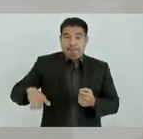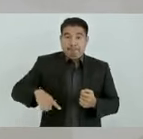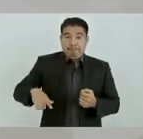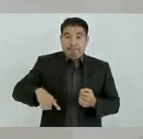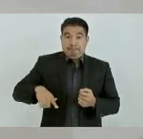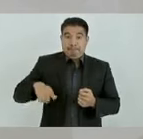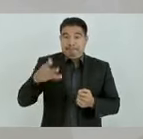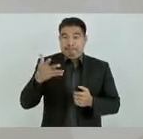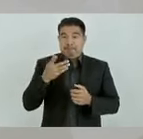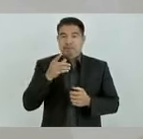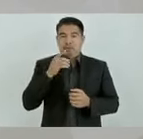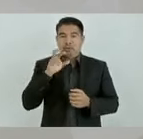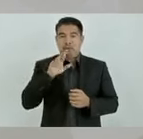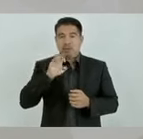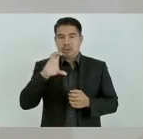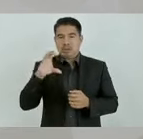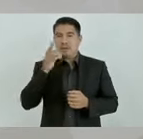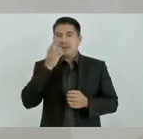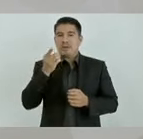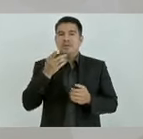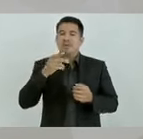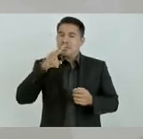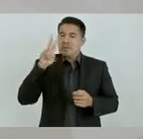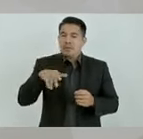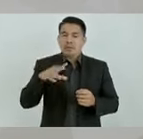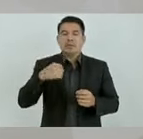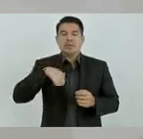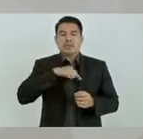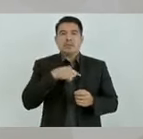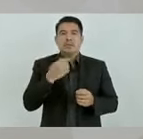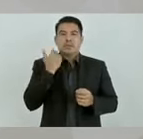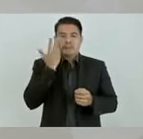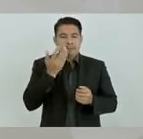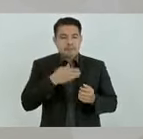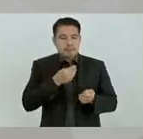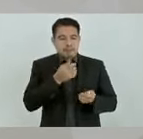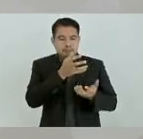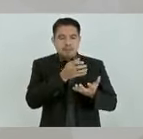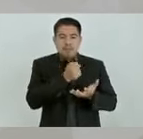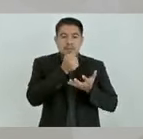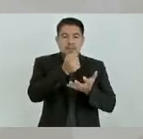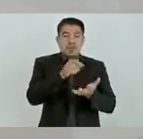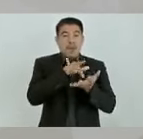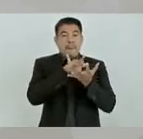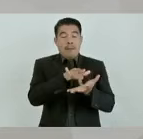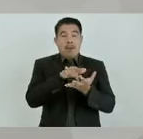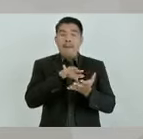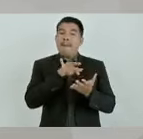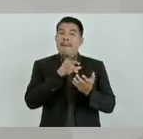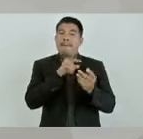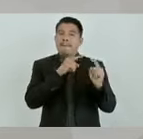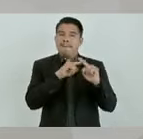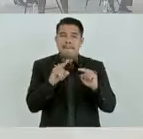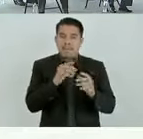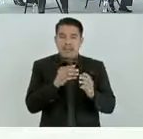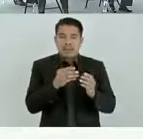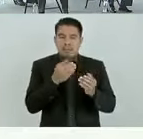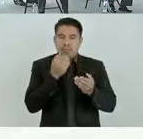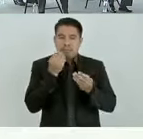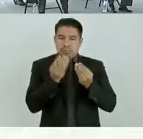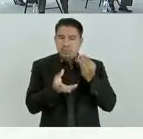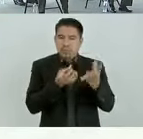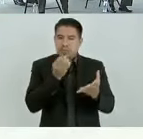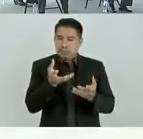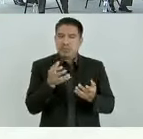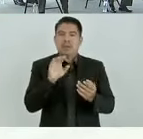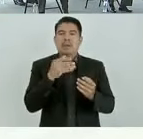Rutilio, funcionó el de dar por anticipado los apoyos a los adultos